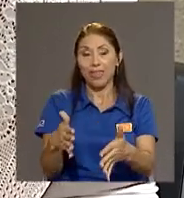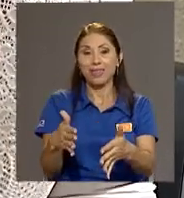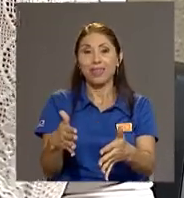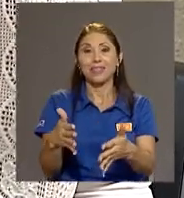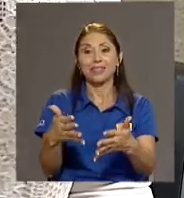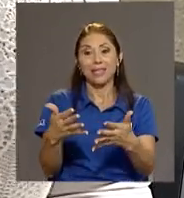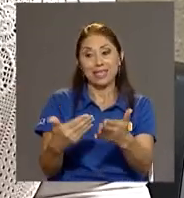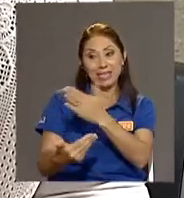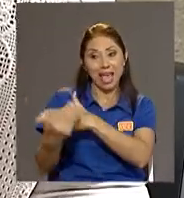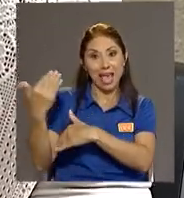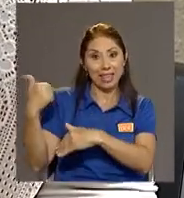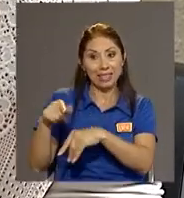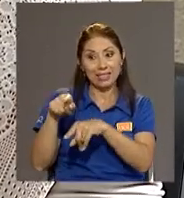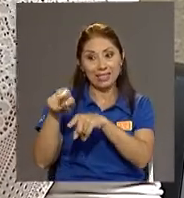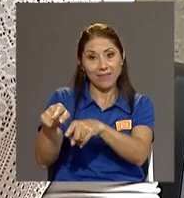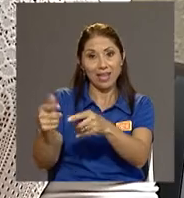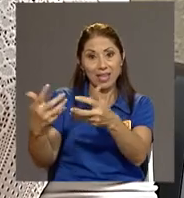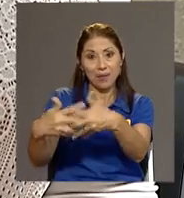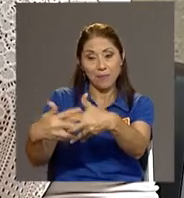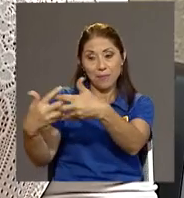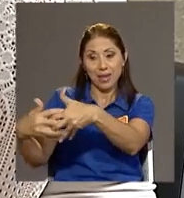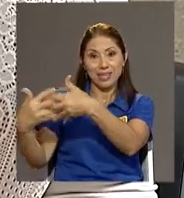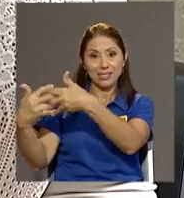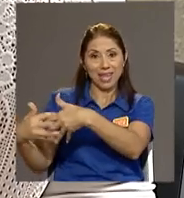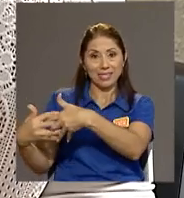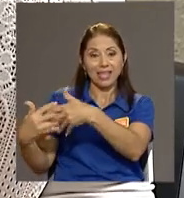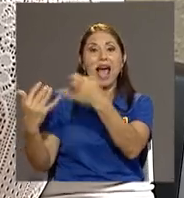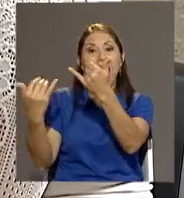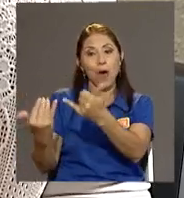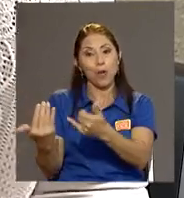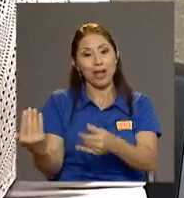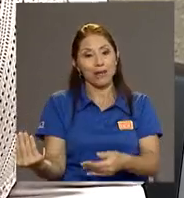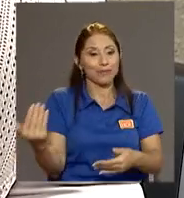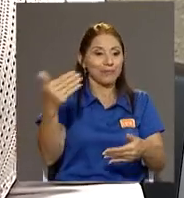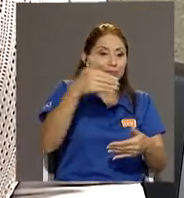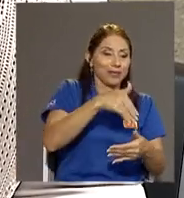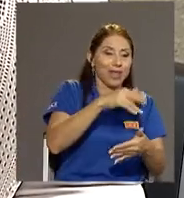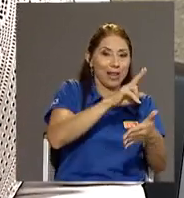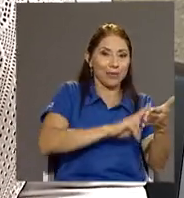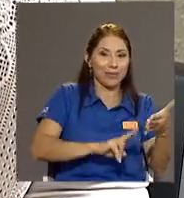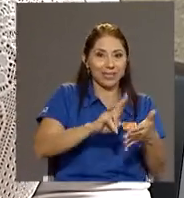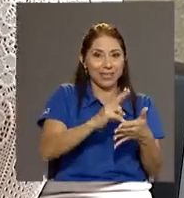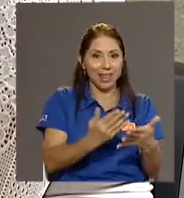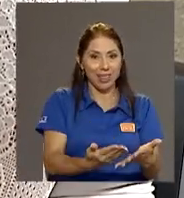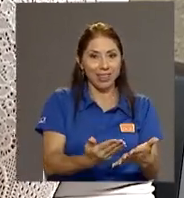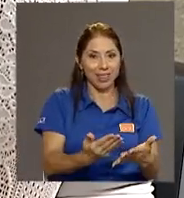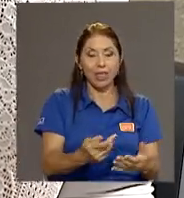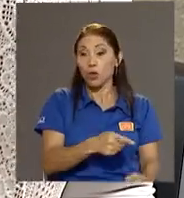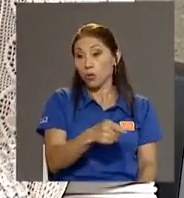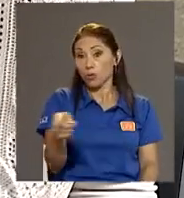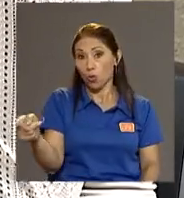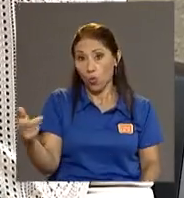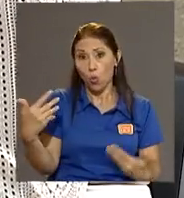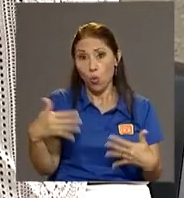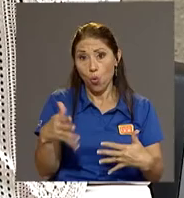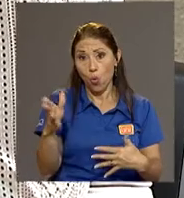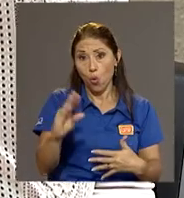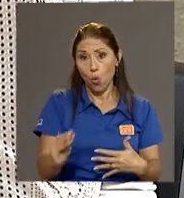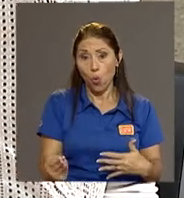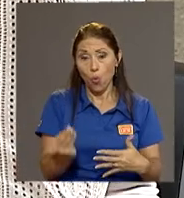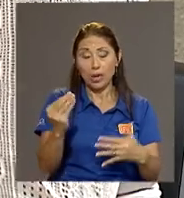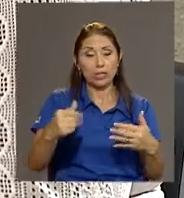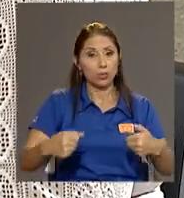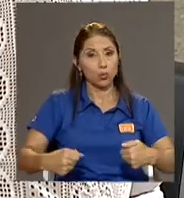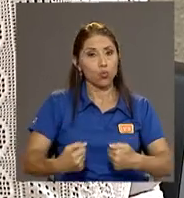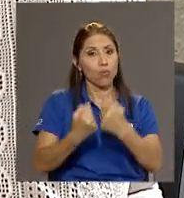las distintas empresas, que los jóvenes sí tienen un gran reto porque muchos, por ejemplo, nosotros tenemos